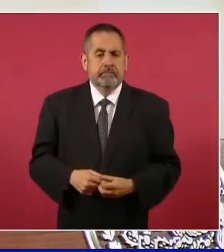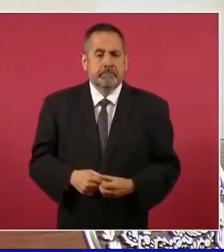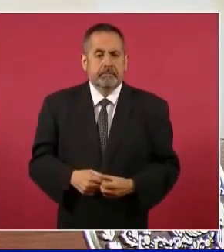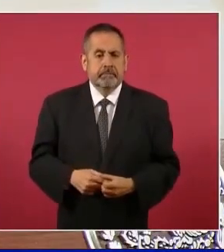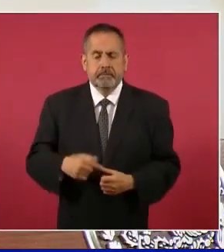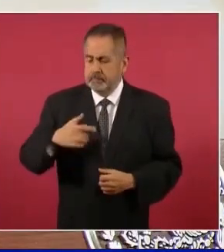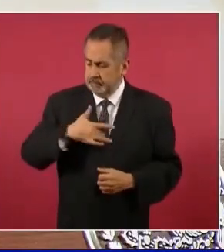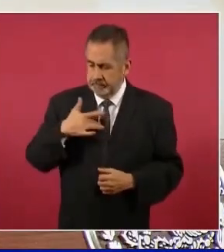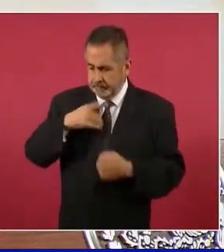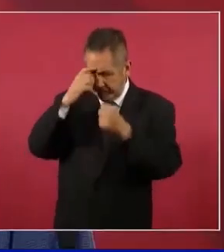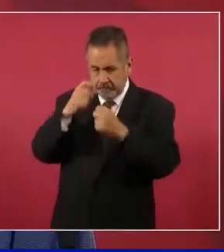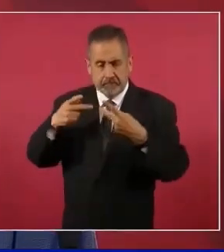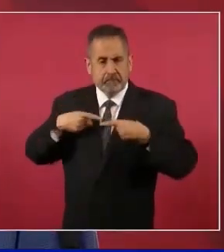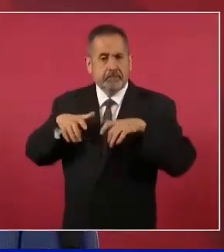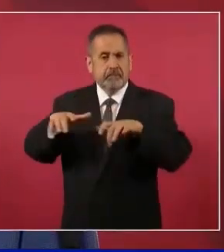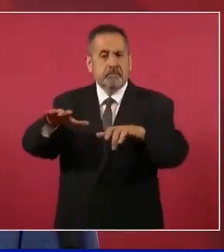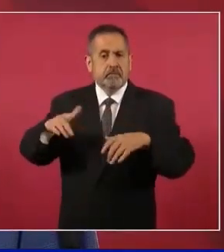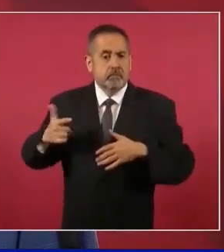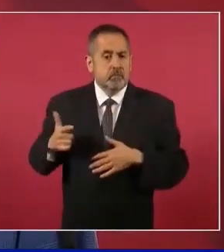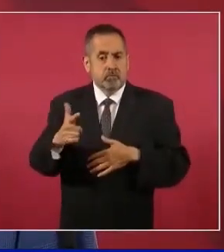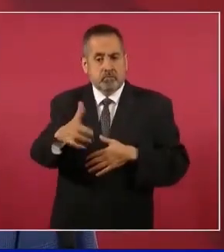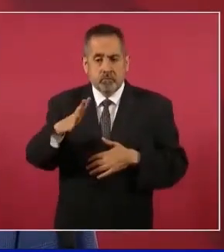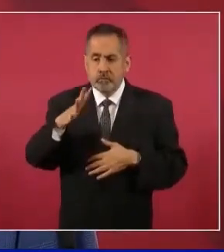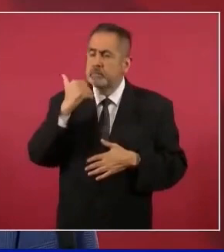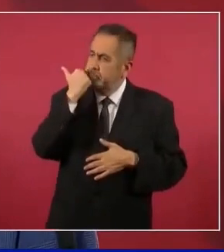Y yo estoy seguro que el pueblo de Guanajuato quiere